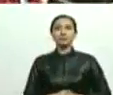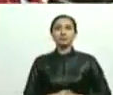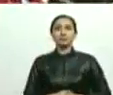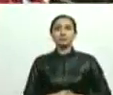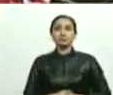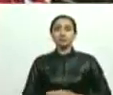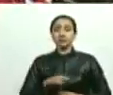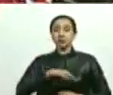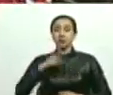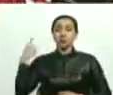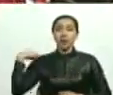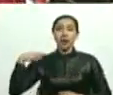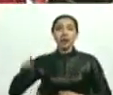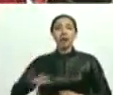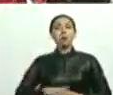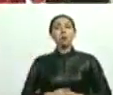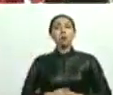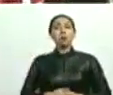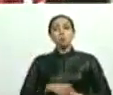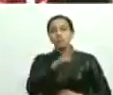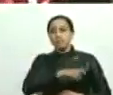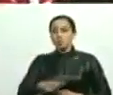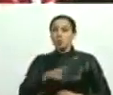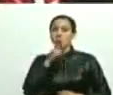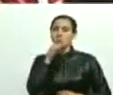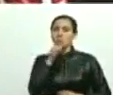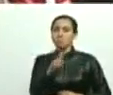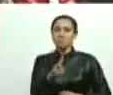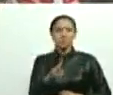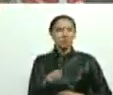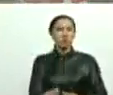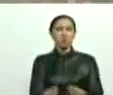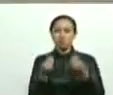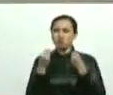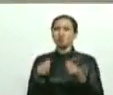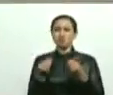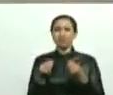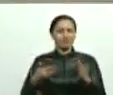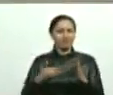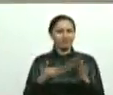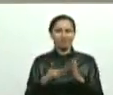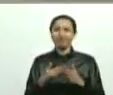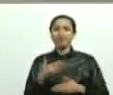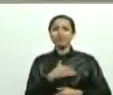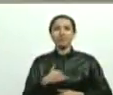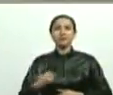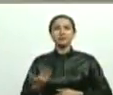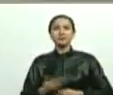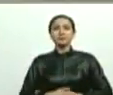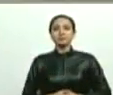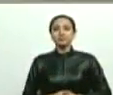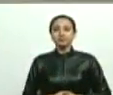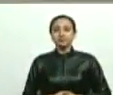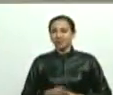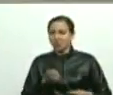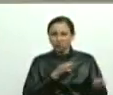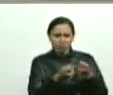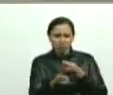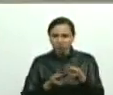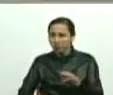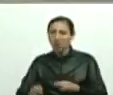Tenemos enemigos muy malévolos, muy perversos, muy maniobreros y